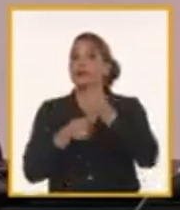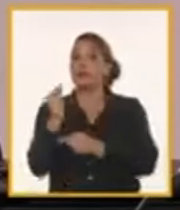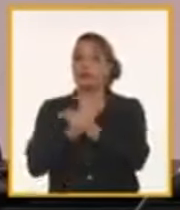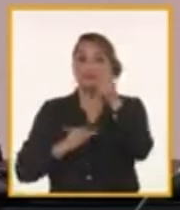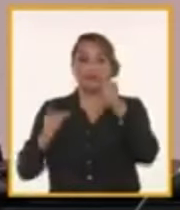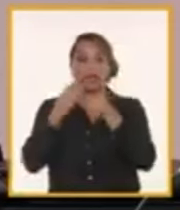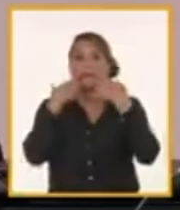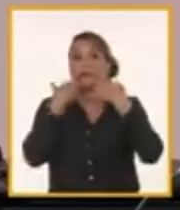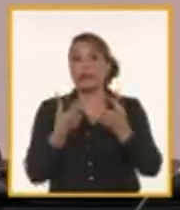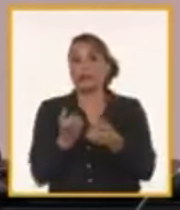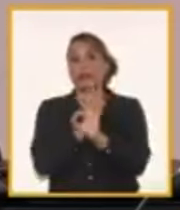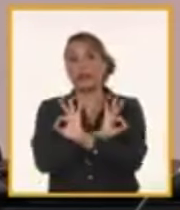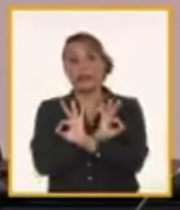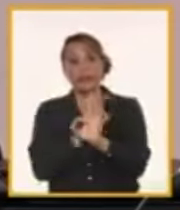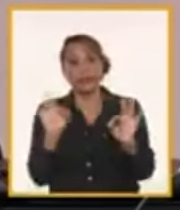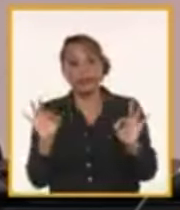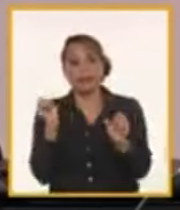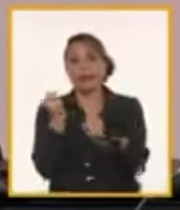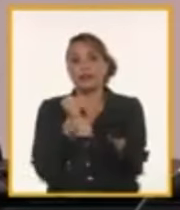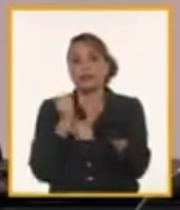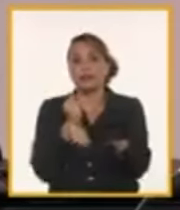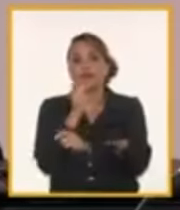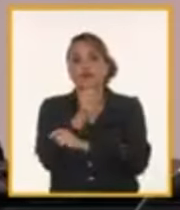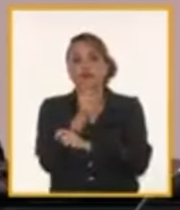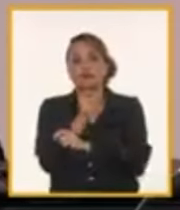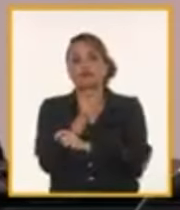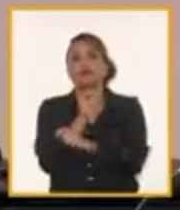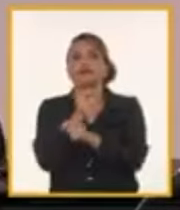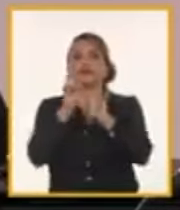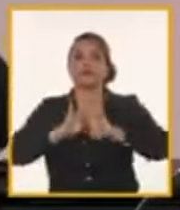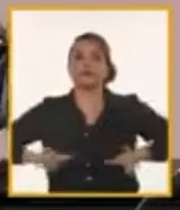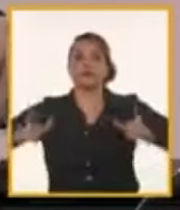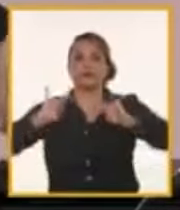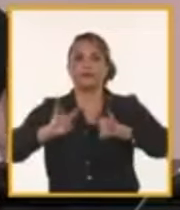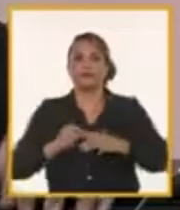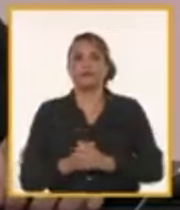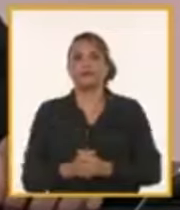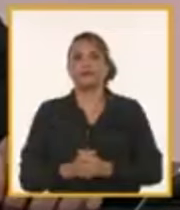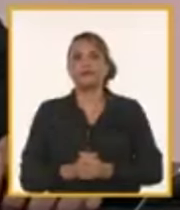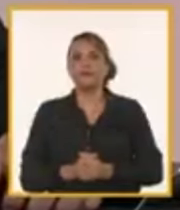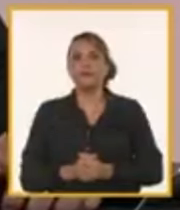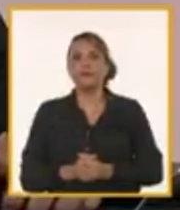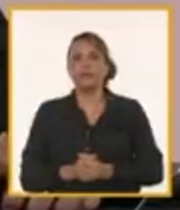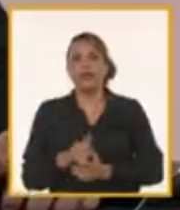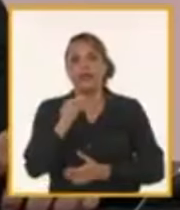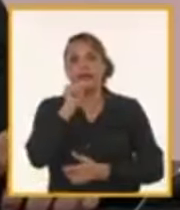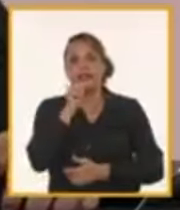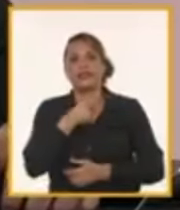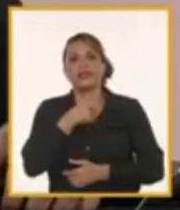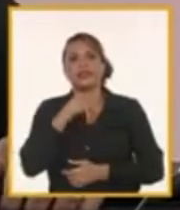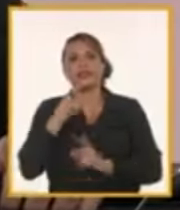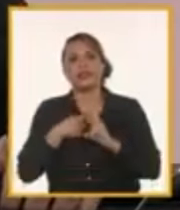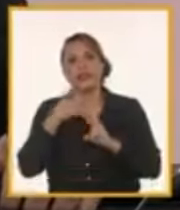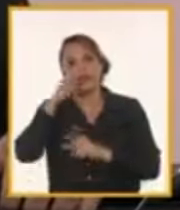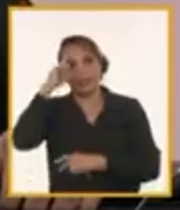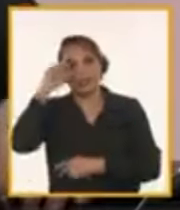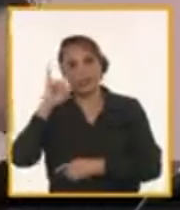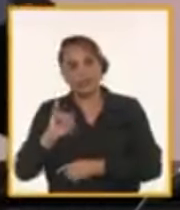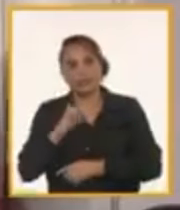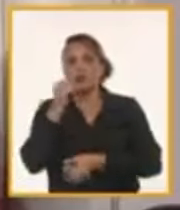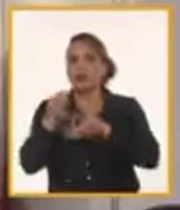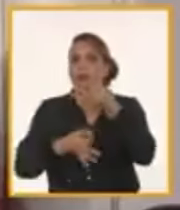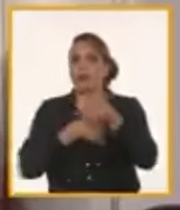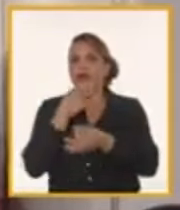esencia del trabajo de la educación superior cubana por eso quisiera que la doctora Daisy nos hablara por supuesto de ese componente de